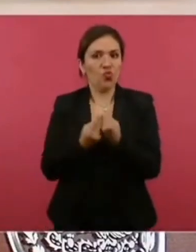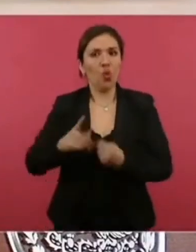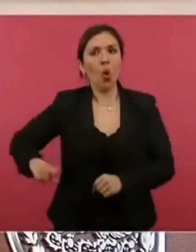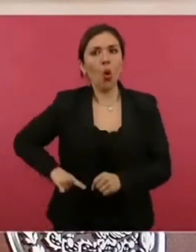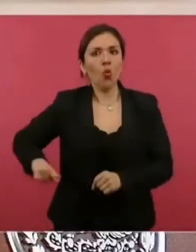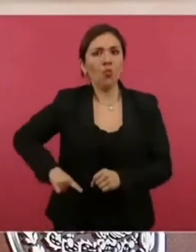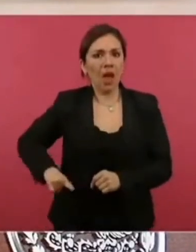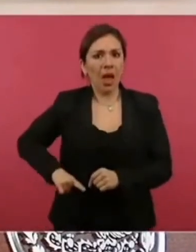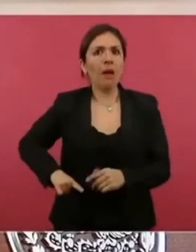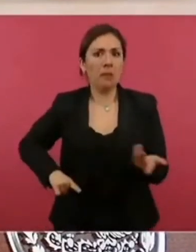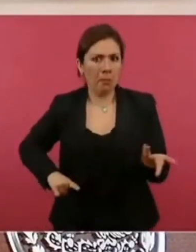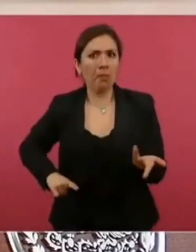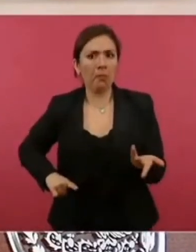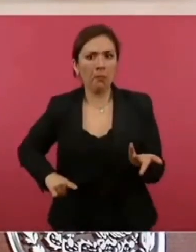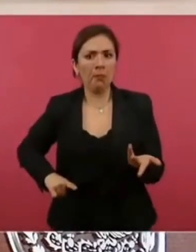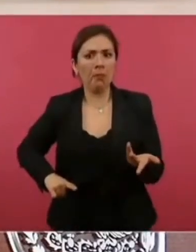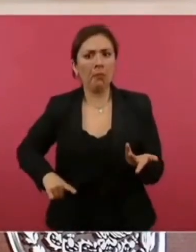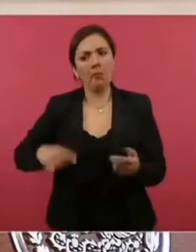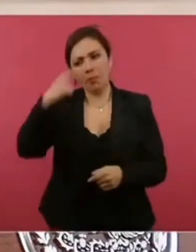banco